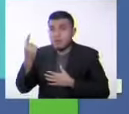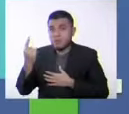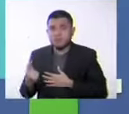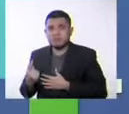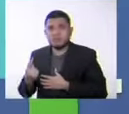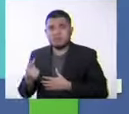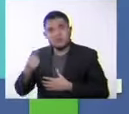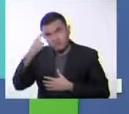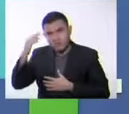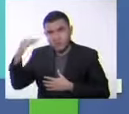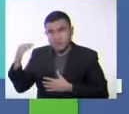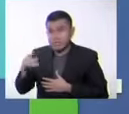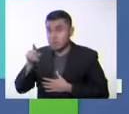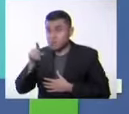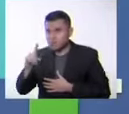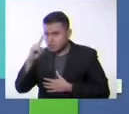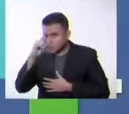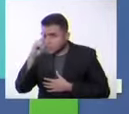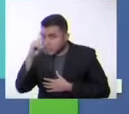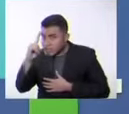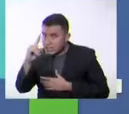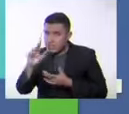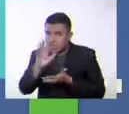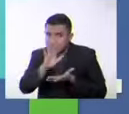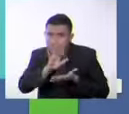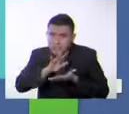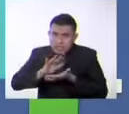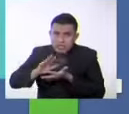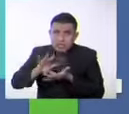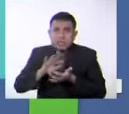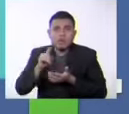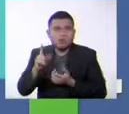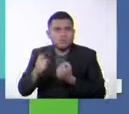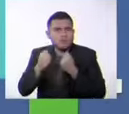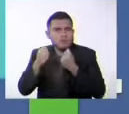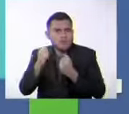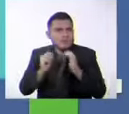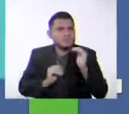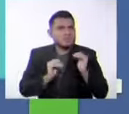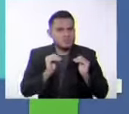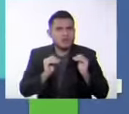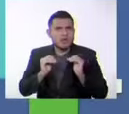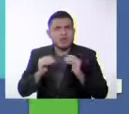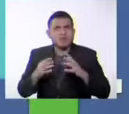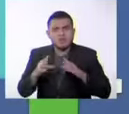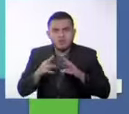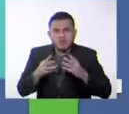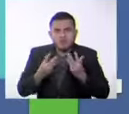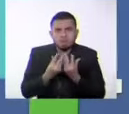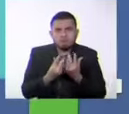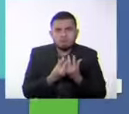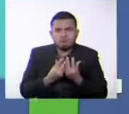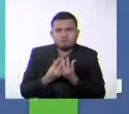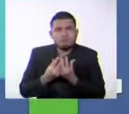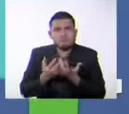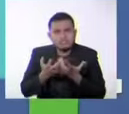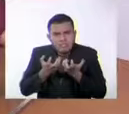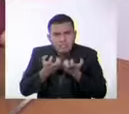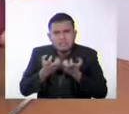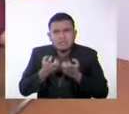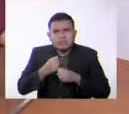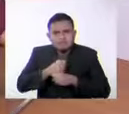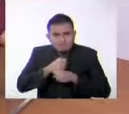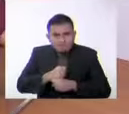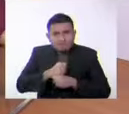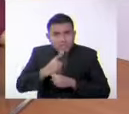del medio ambiente. Entonces se configuran como una fuerza también, una fuerza social que busca la garantía y la